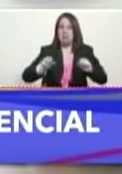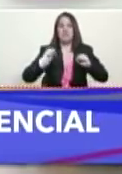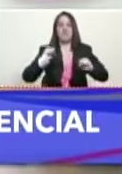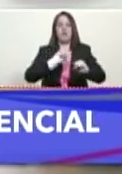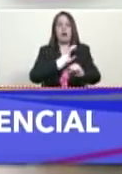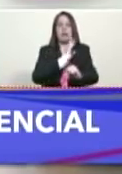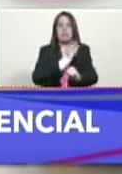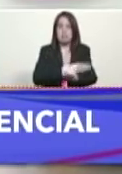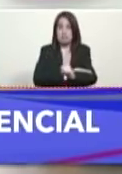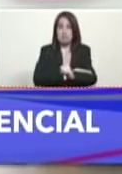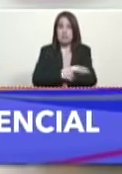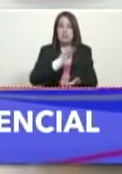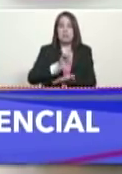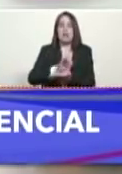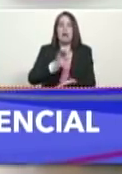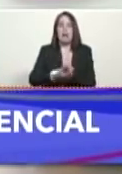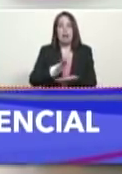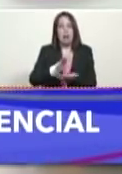calma y cordura.